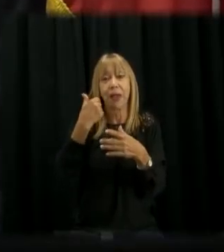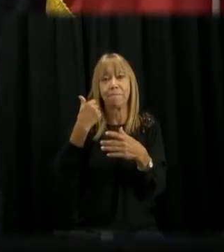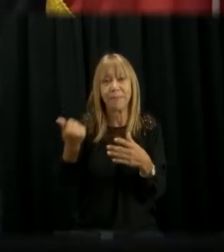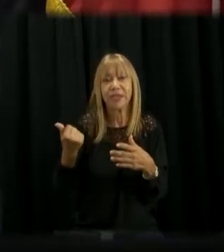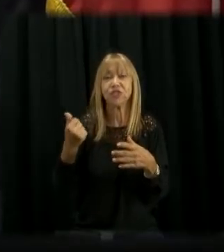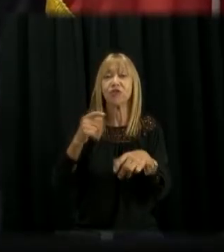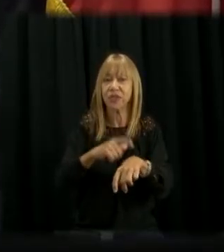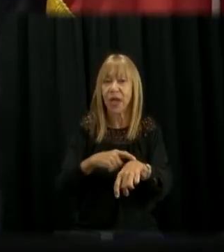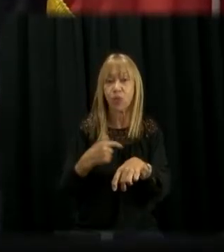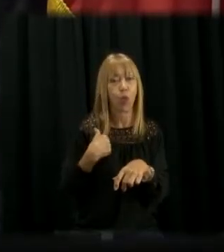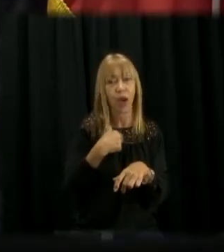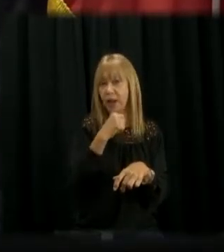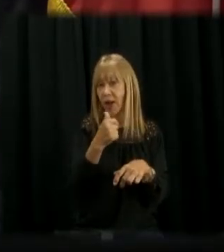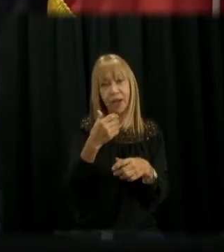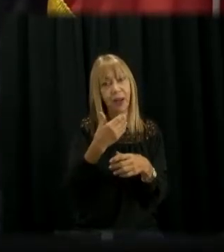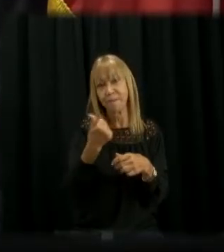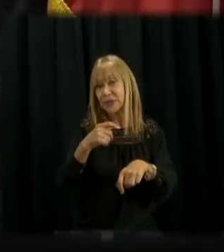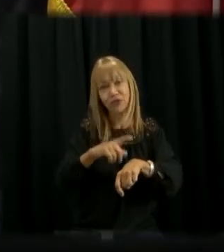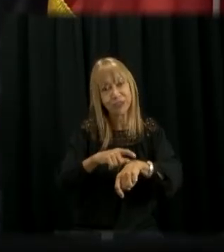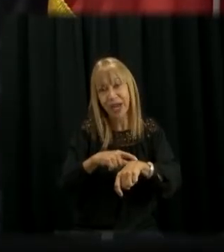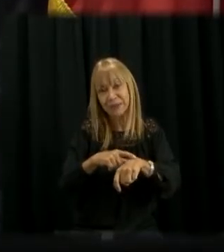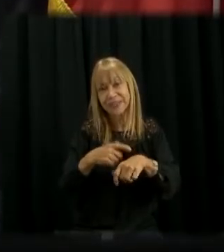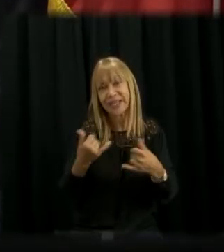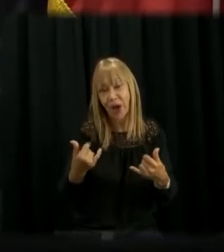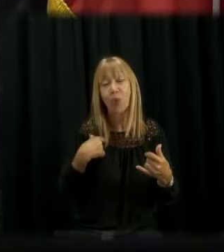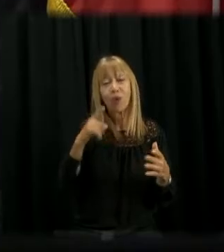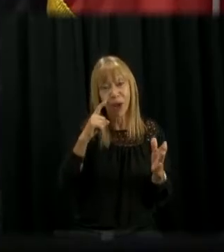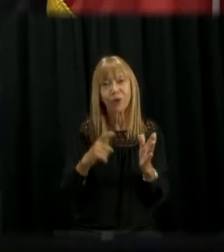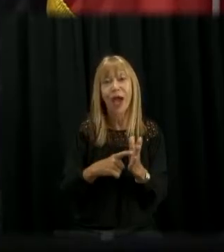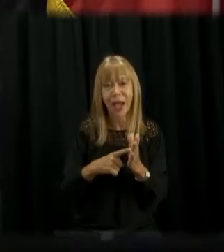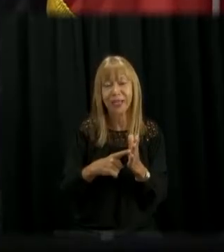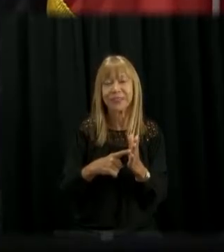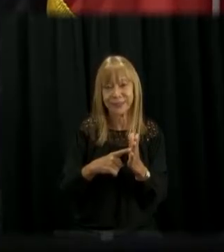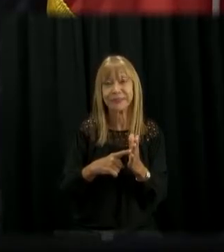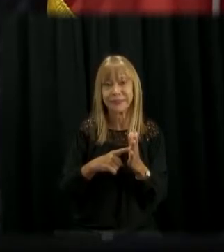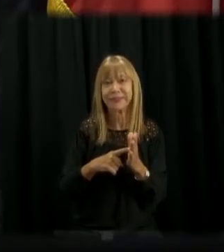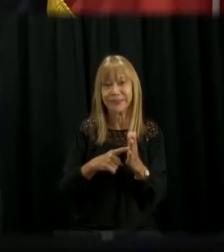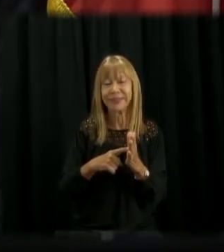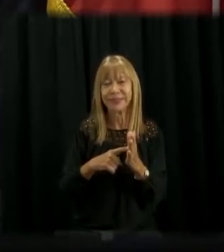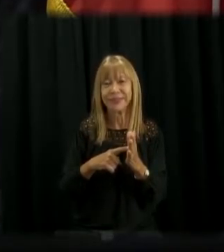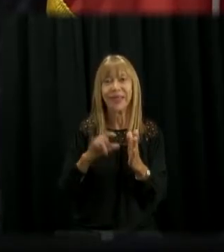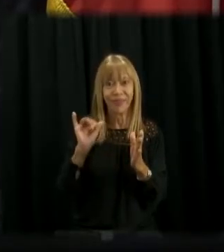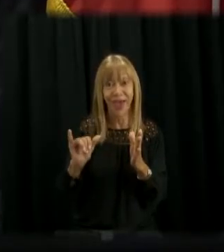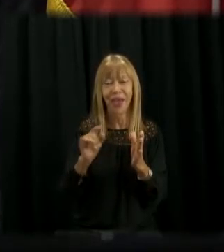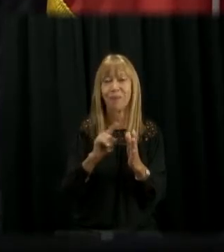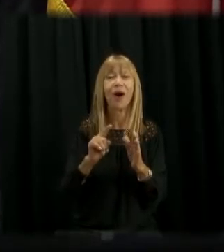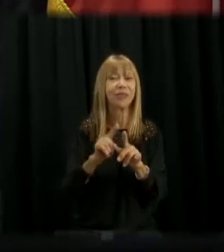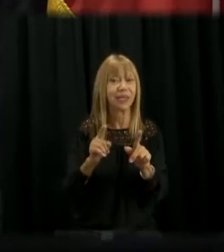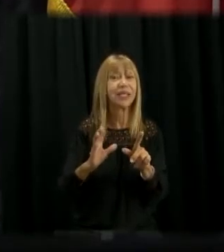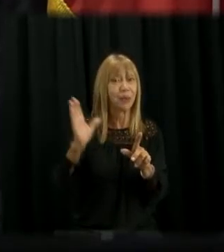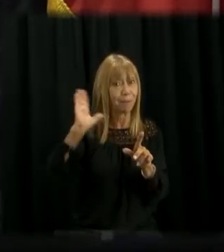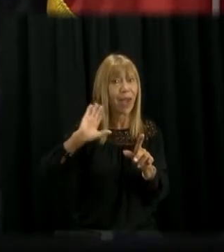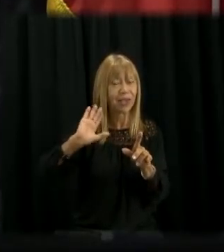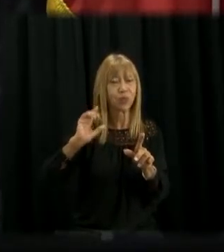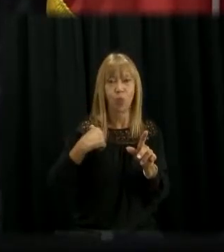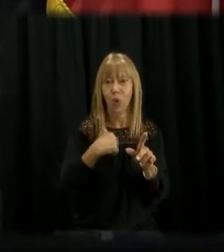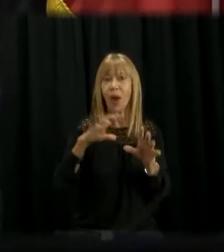aterrador en estos tiempos y no estamos en los mejores tiempos y reconocemos eso. Sin embargo, en el